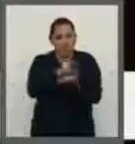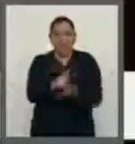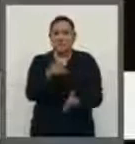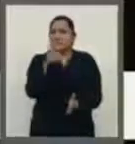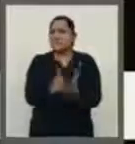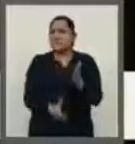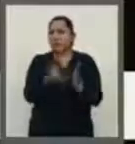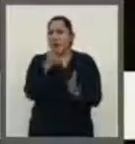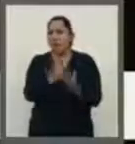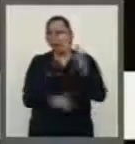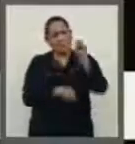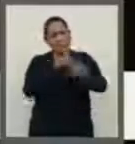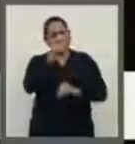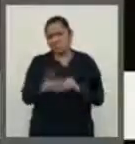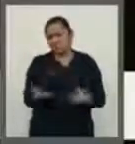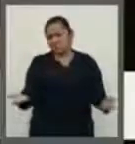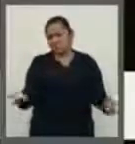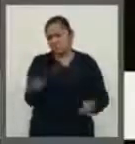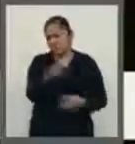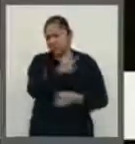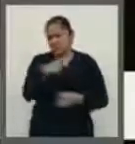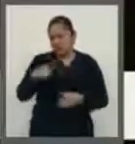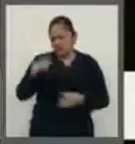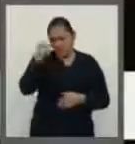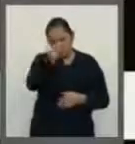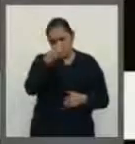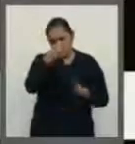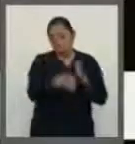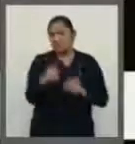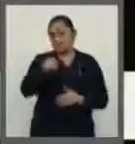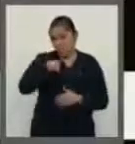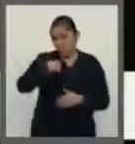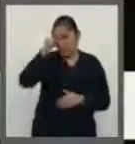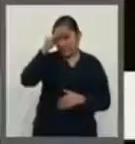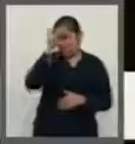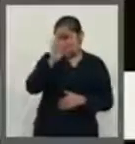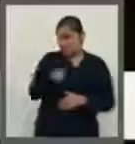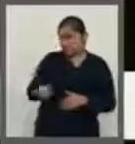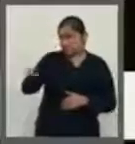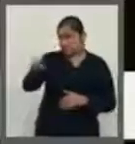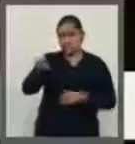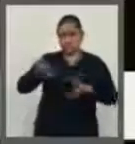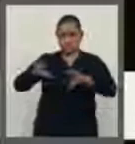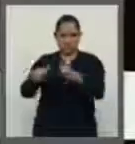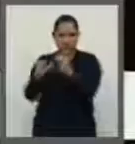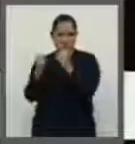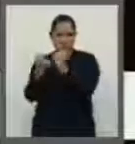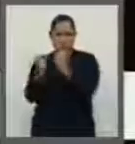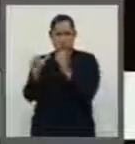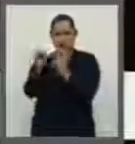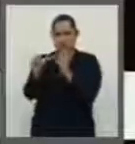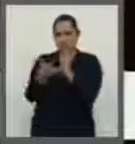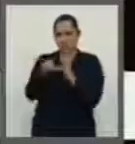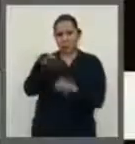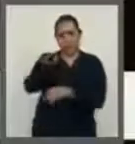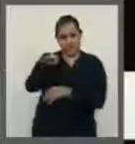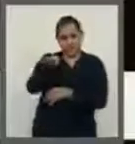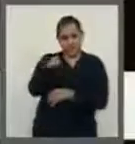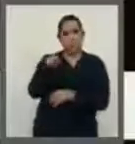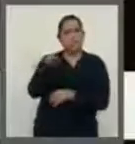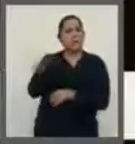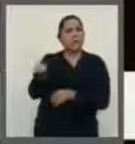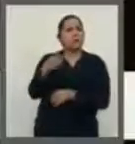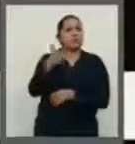y reconocería que si artículo 19 se va a través de una